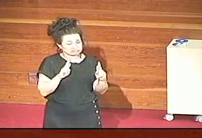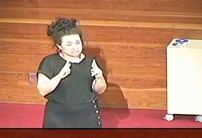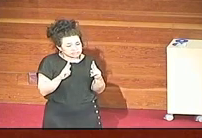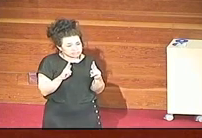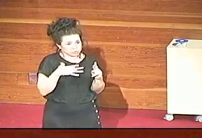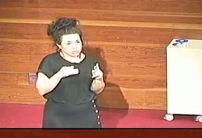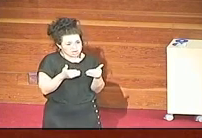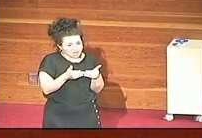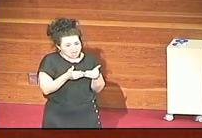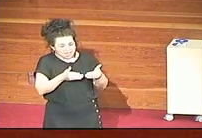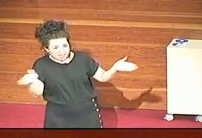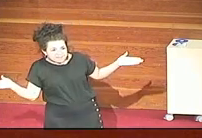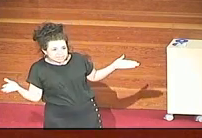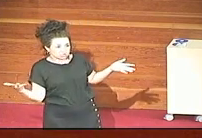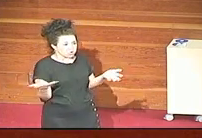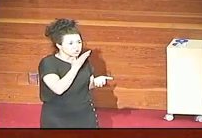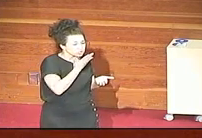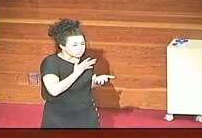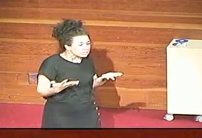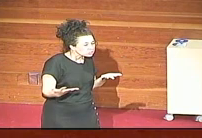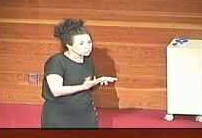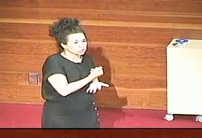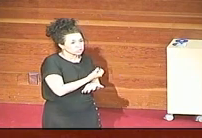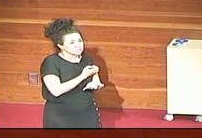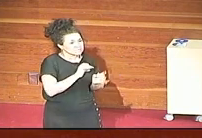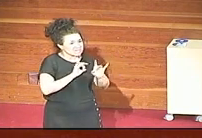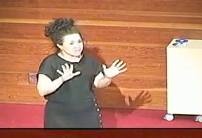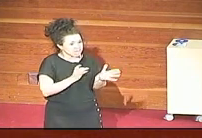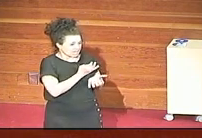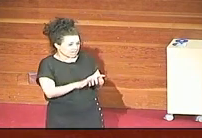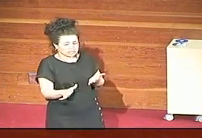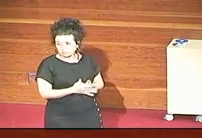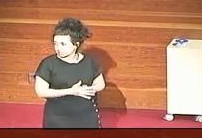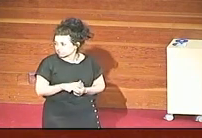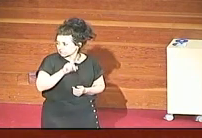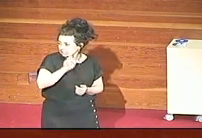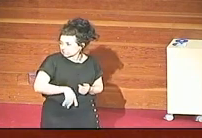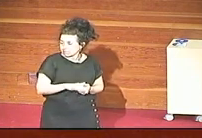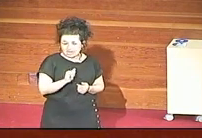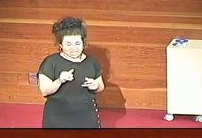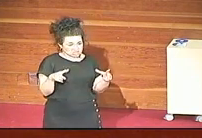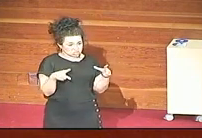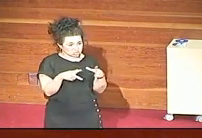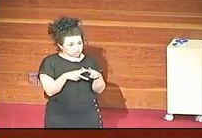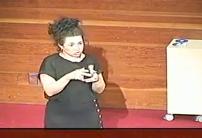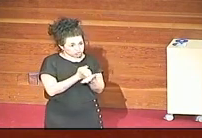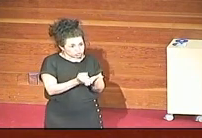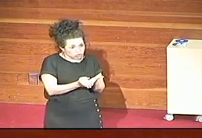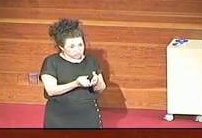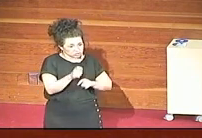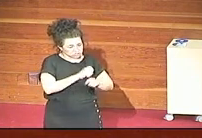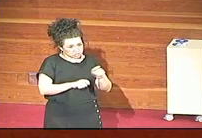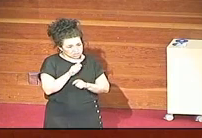abrir a todas las escuelas libre y gratuito y luego tenemos algunos socios de la asociación